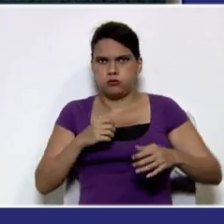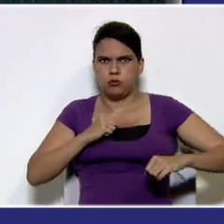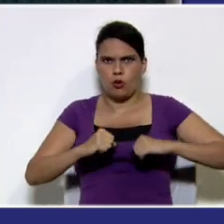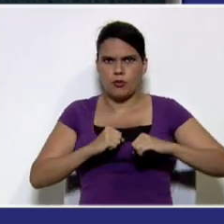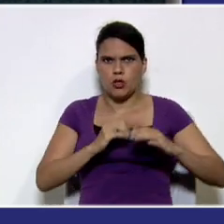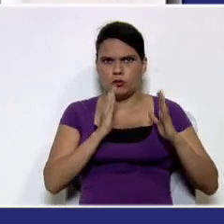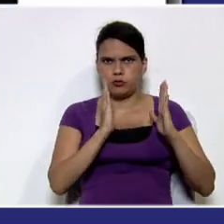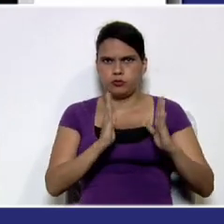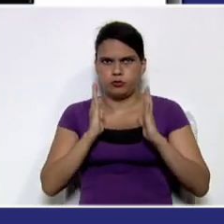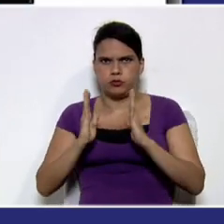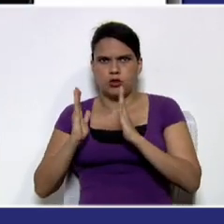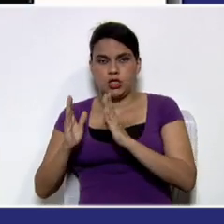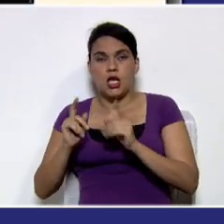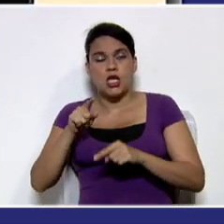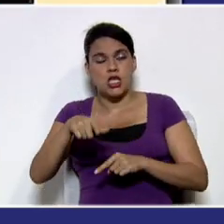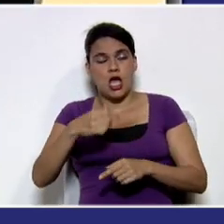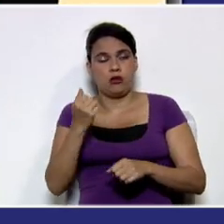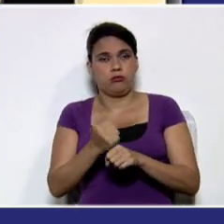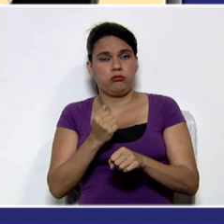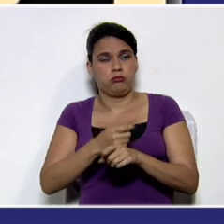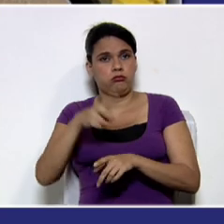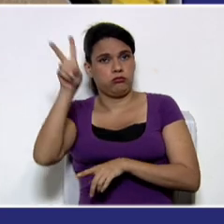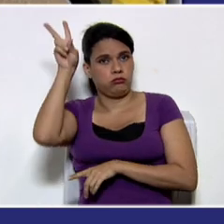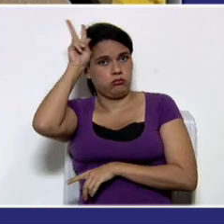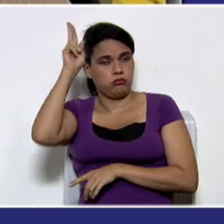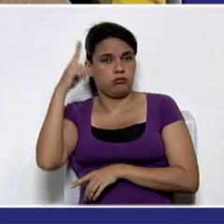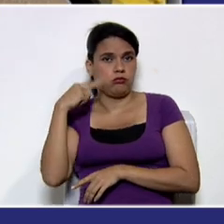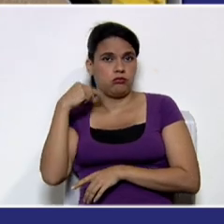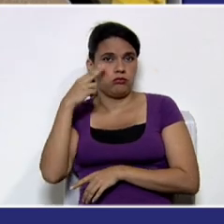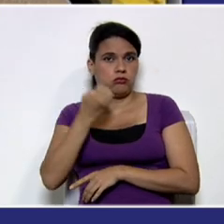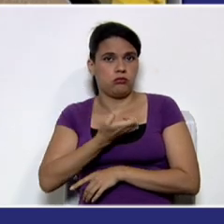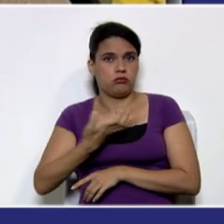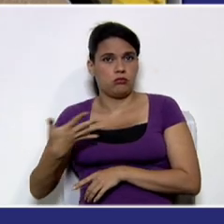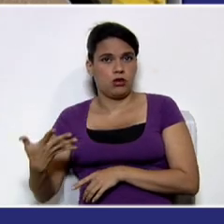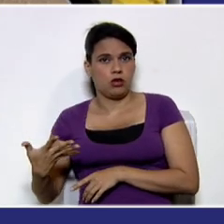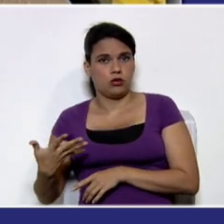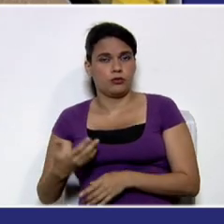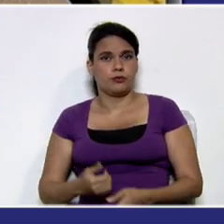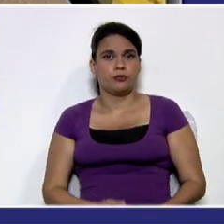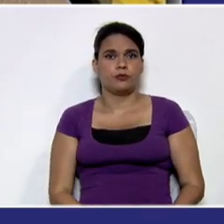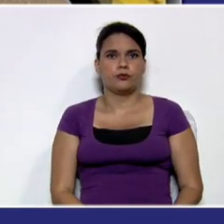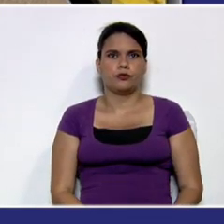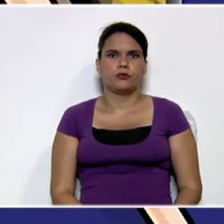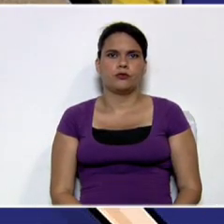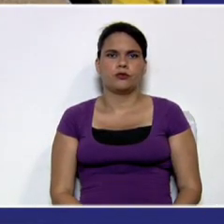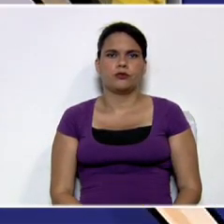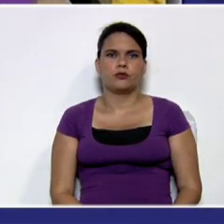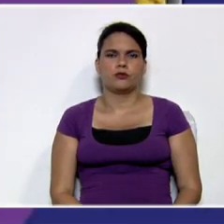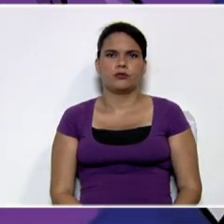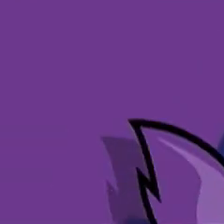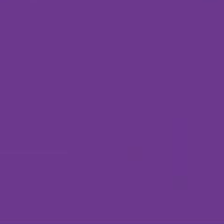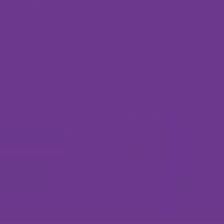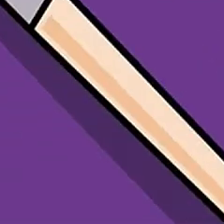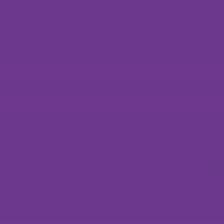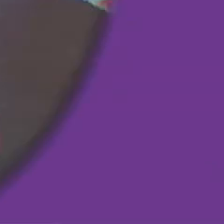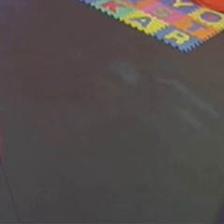este convergieron aborígenes, negros, zambos, mulatos y blancos, criollos en una lucha común.